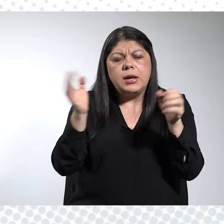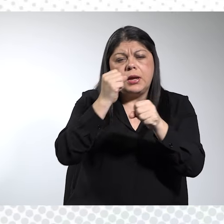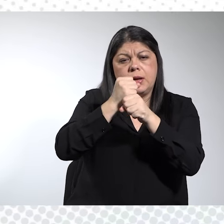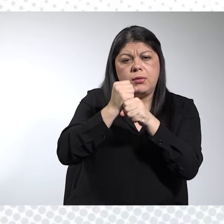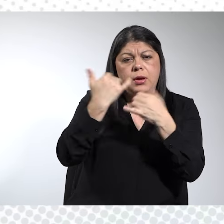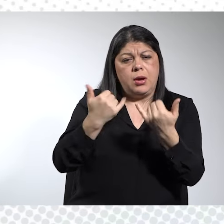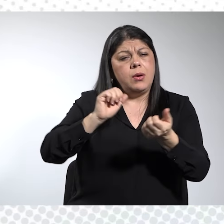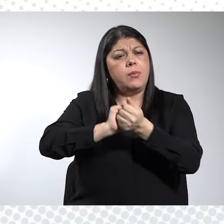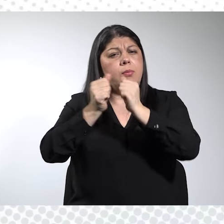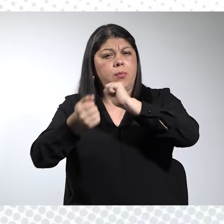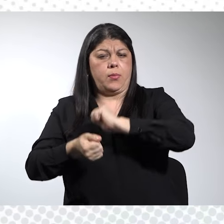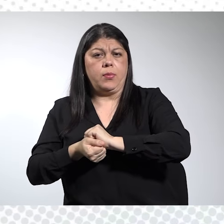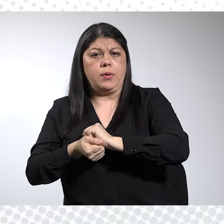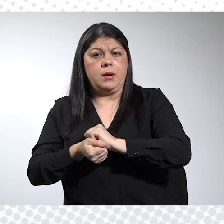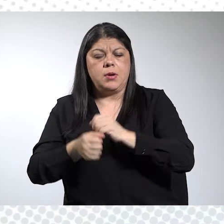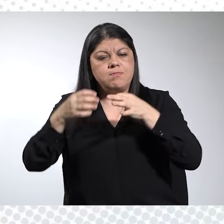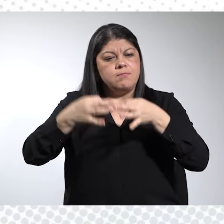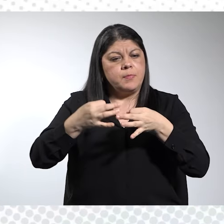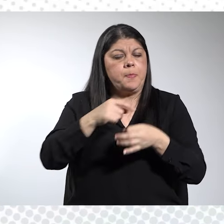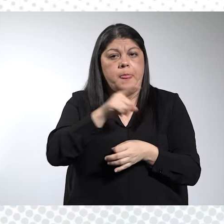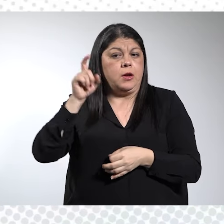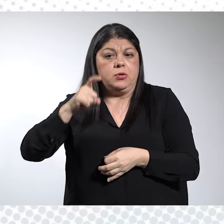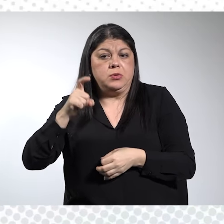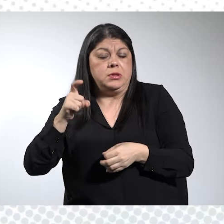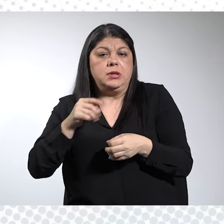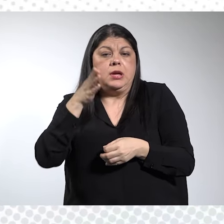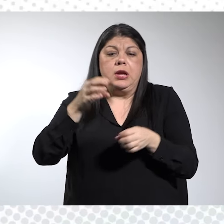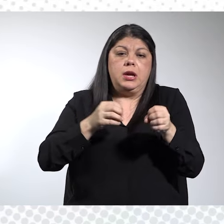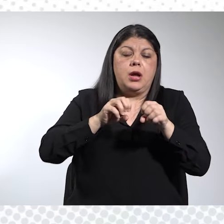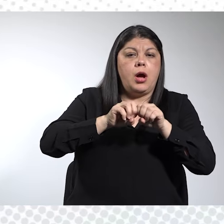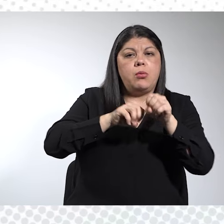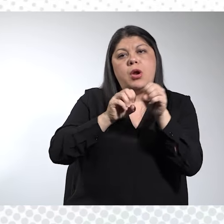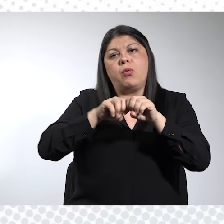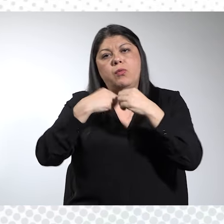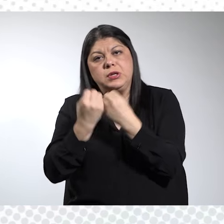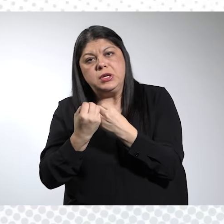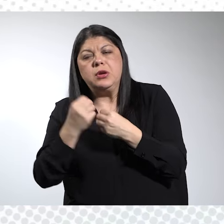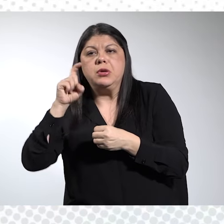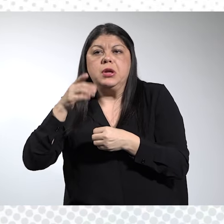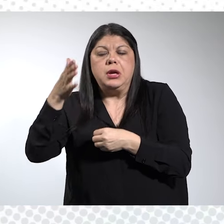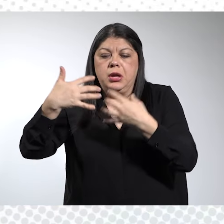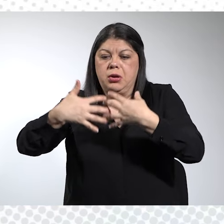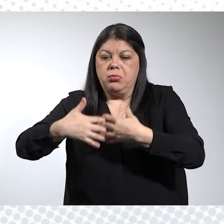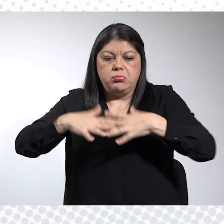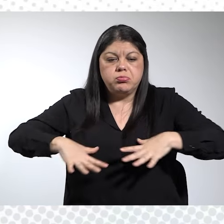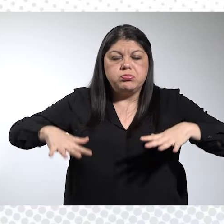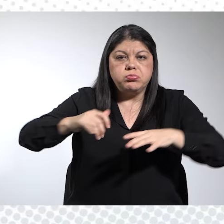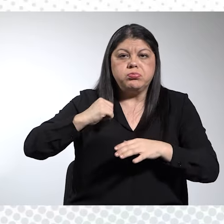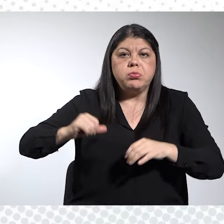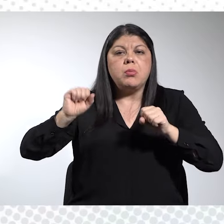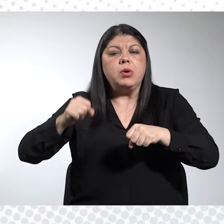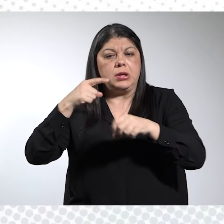trabajo, que hoy ha cambiado un poco dentro de la formalidad. Ya no necesitan estar en una oficina, no necesitan estar en un espacio